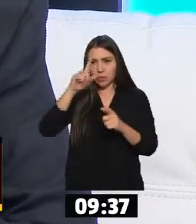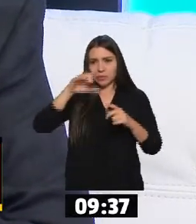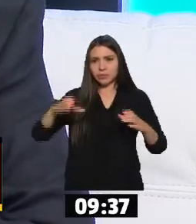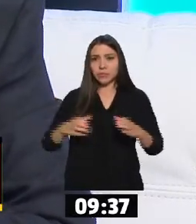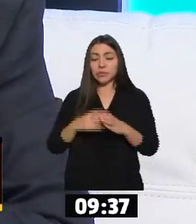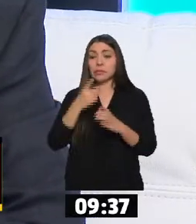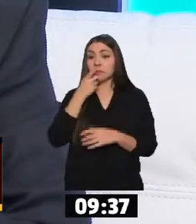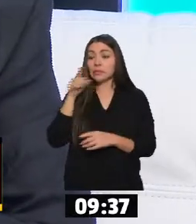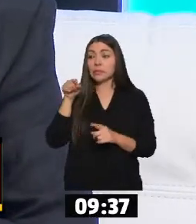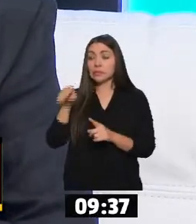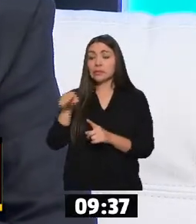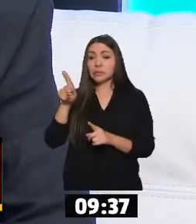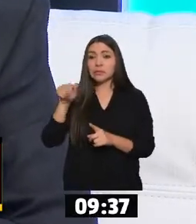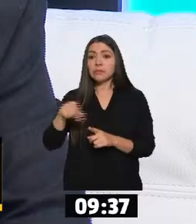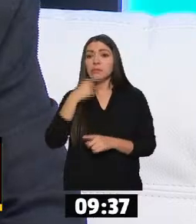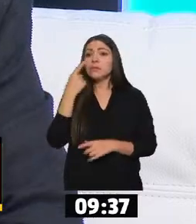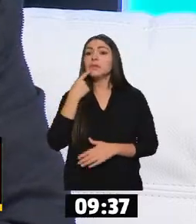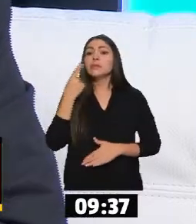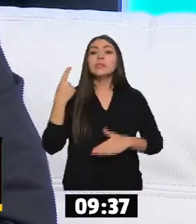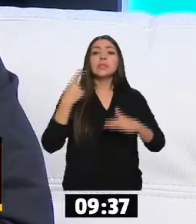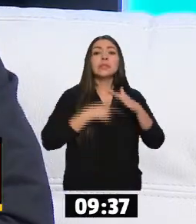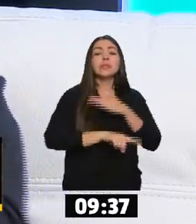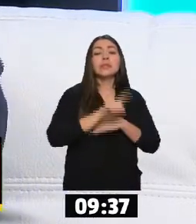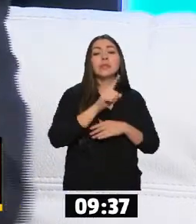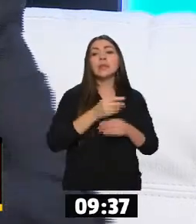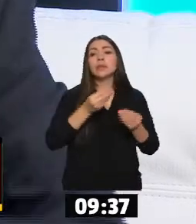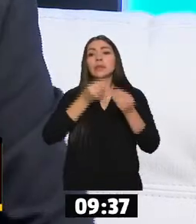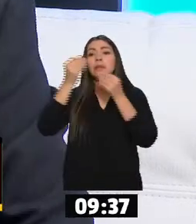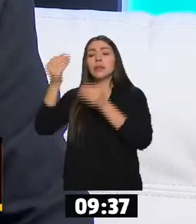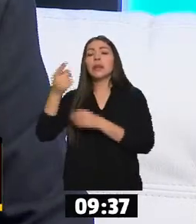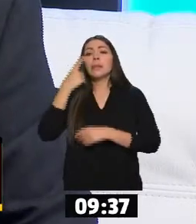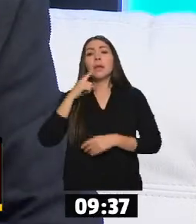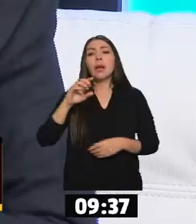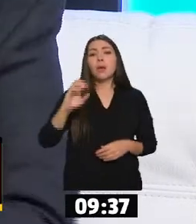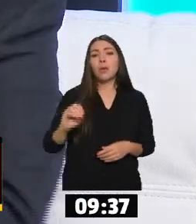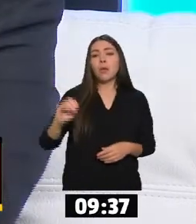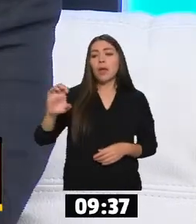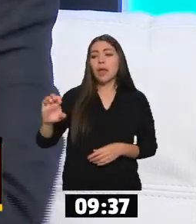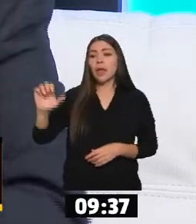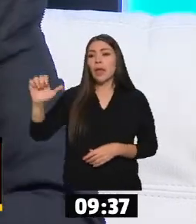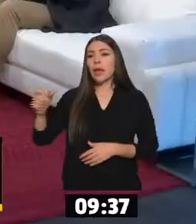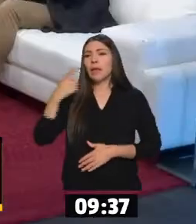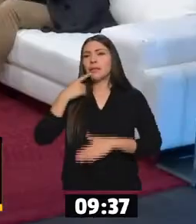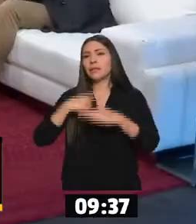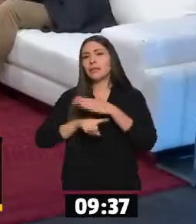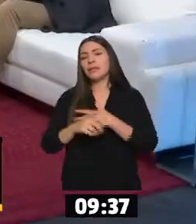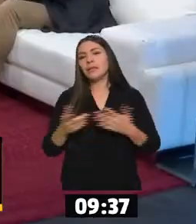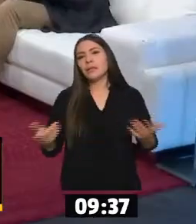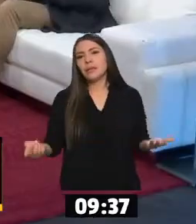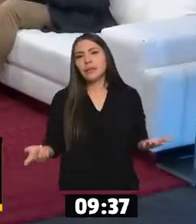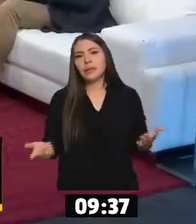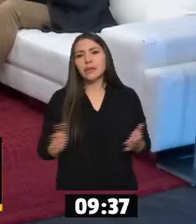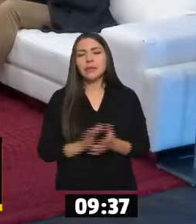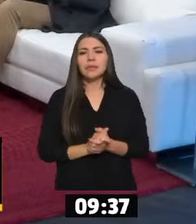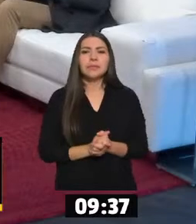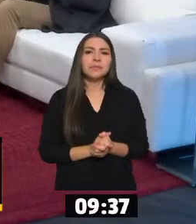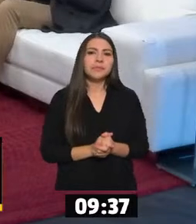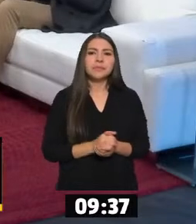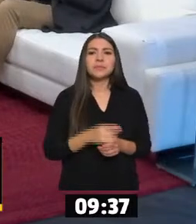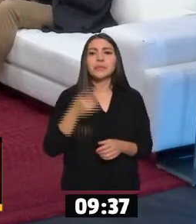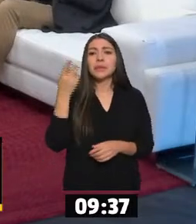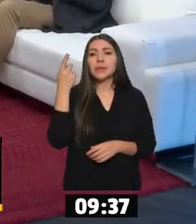él llevará a la Organización de Estados Americanos. No, pues si ya lo intentaron, ya se intentó. Una oficina del gobierno gabacho, ¿no? Tiene